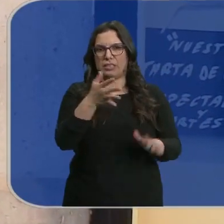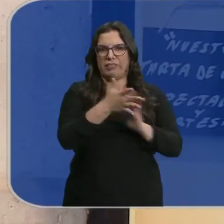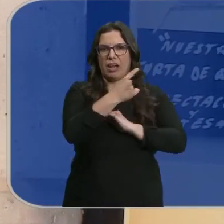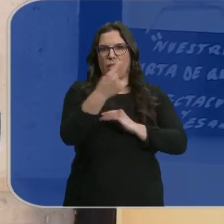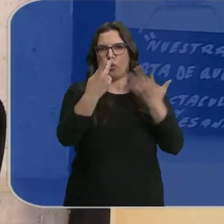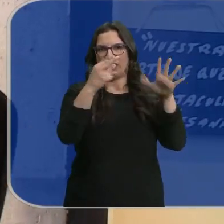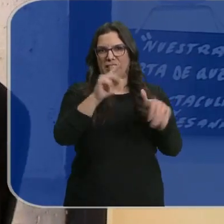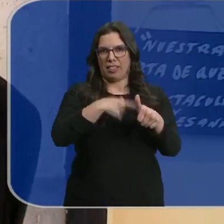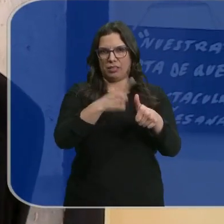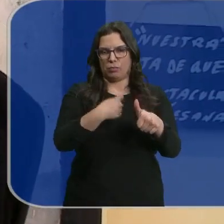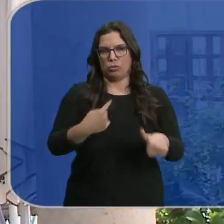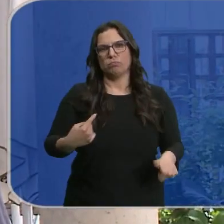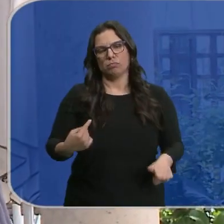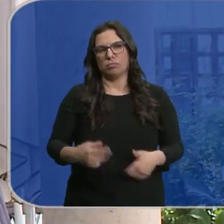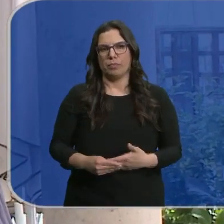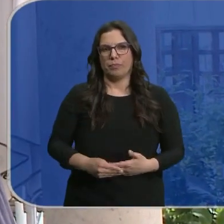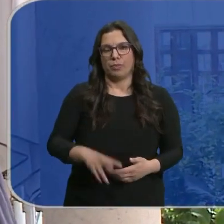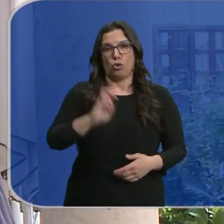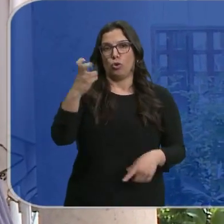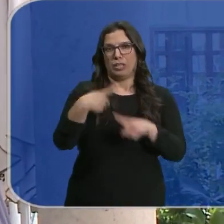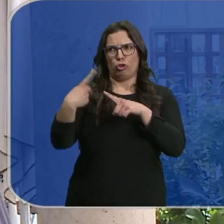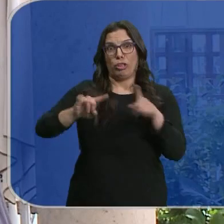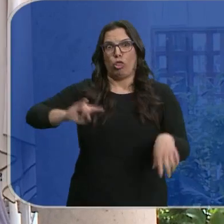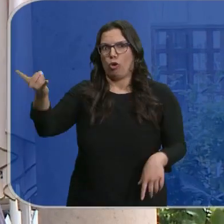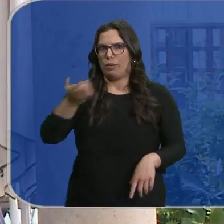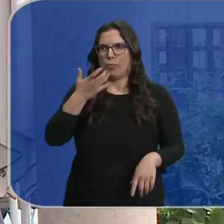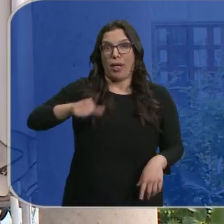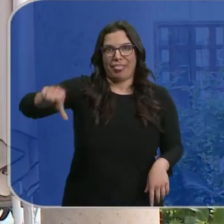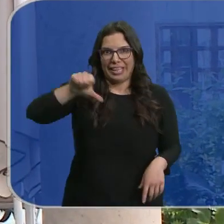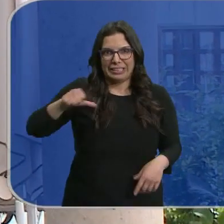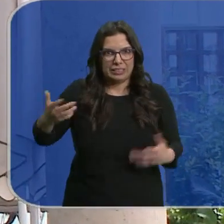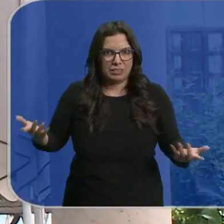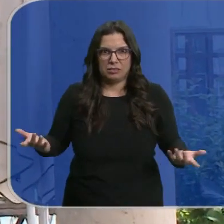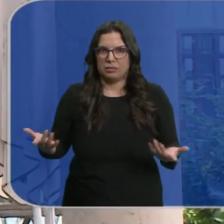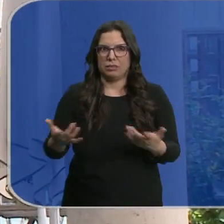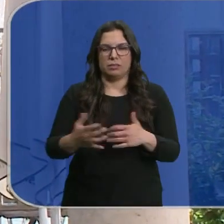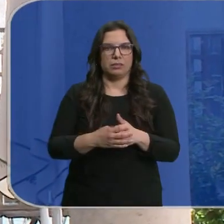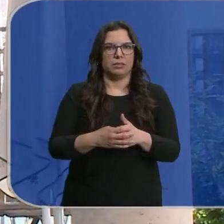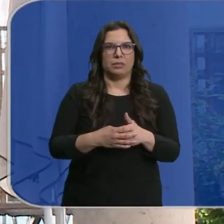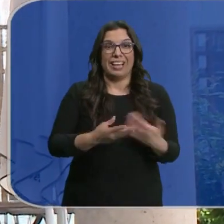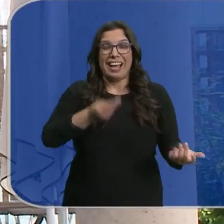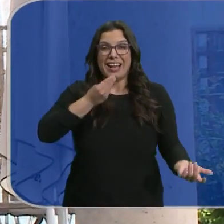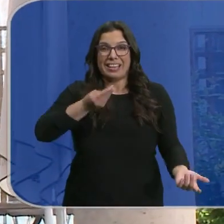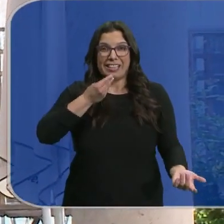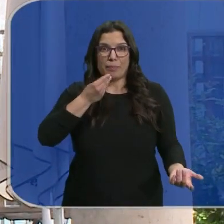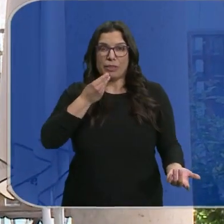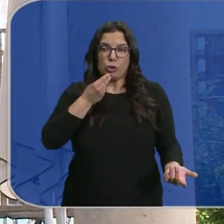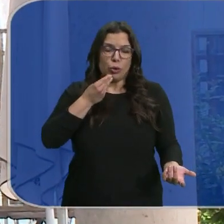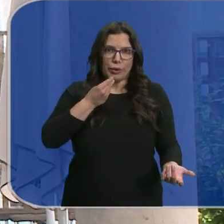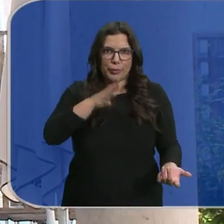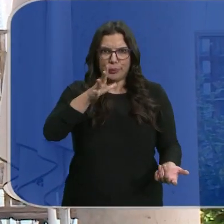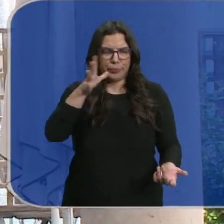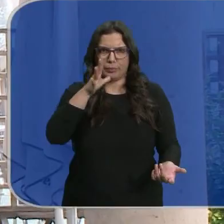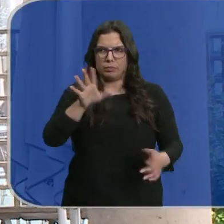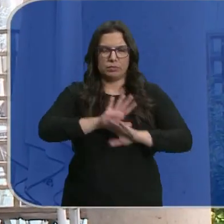céntimos cada barra. Es que otras cosas se han duplicado, por ejemplo el aceite. Es decir, lo de los alimentos es una carrera